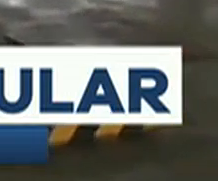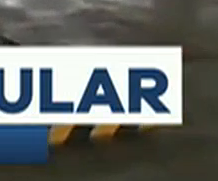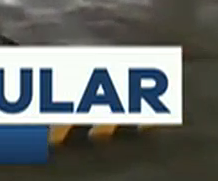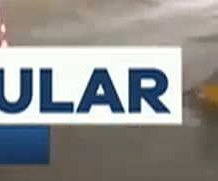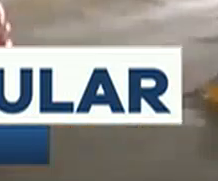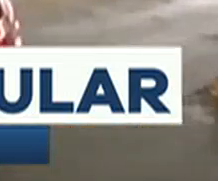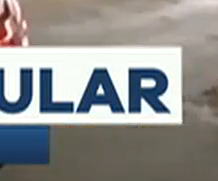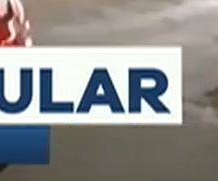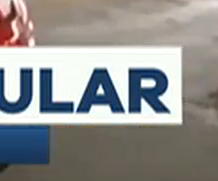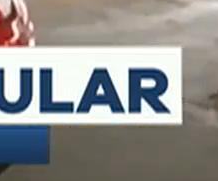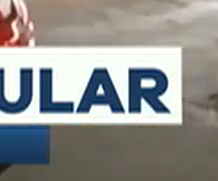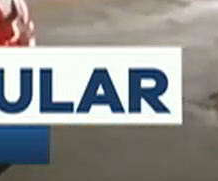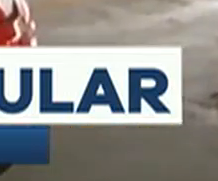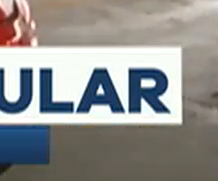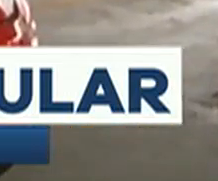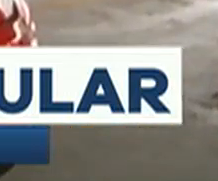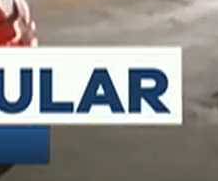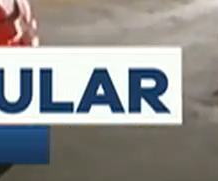vehicular.